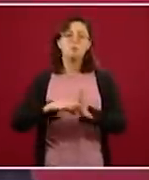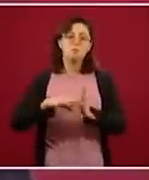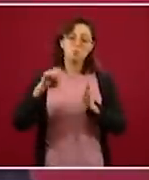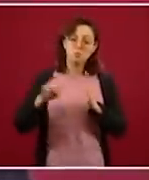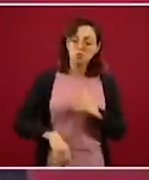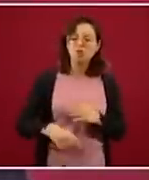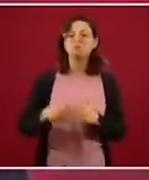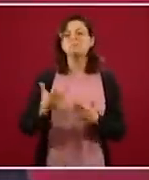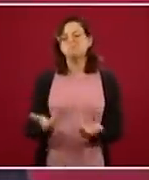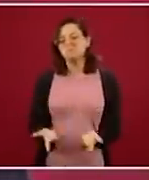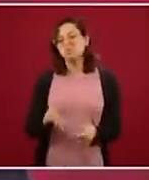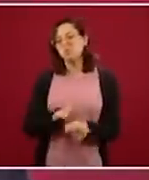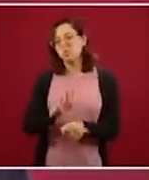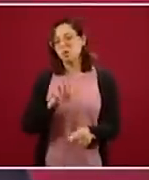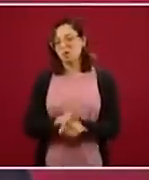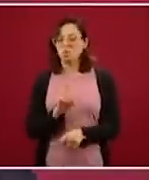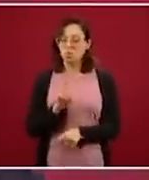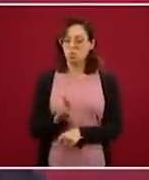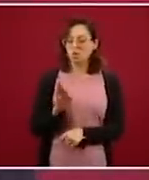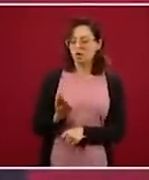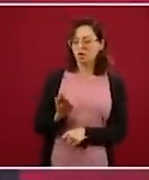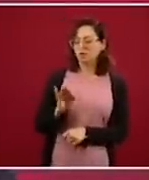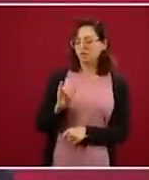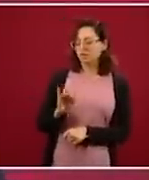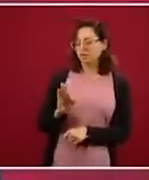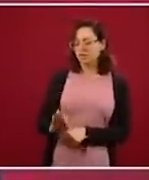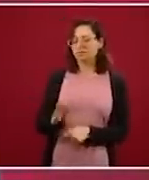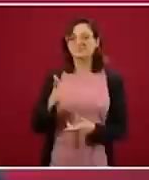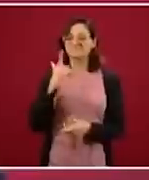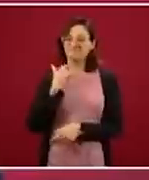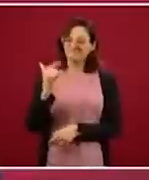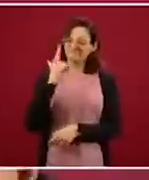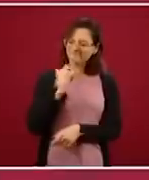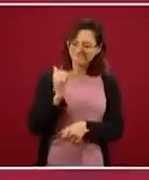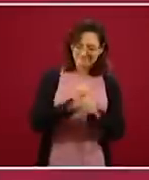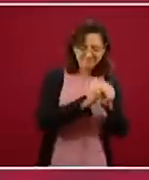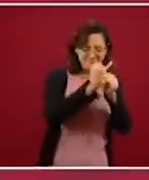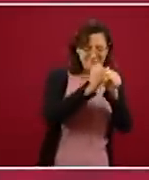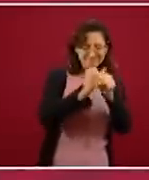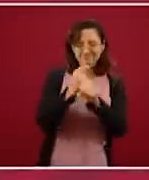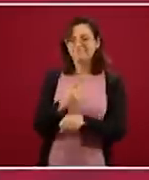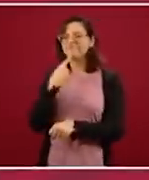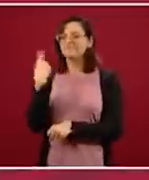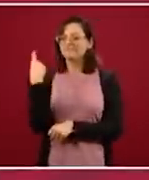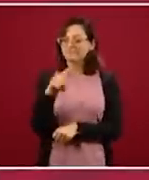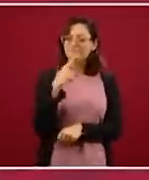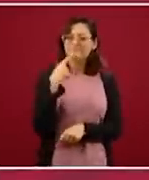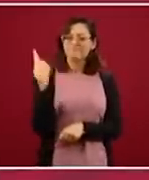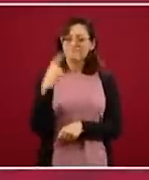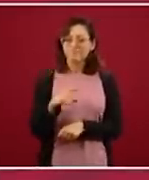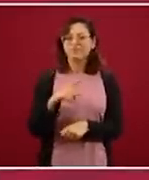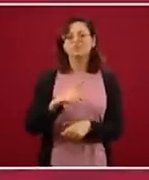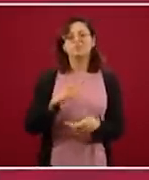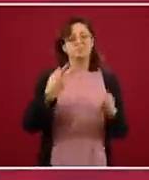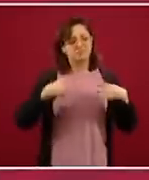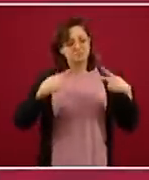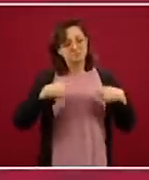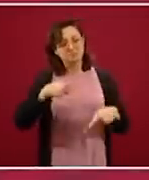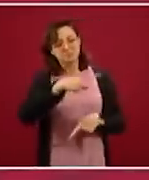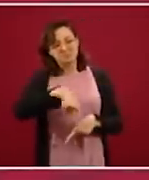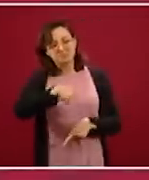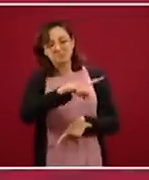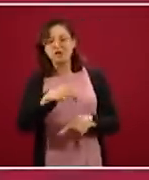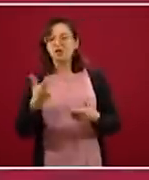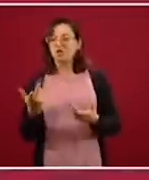utilizar las herramientas de la inteligencia financiera para tratar y trabajar y denunciar y llevar ante los tribunales a los casos de trata